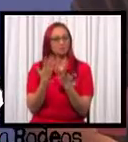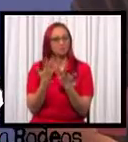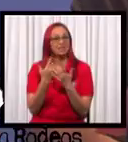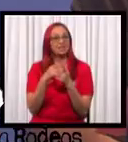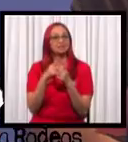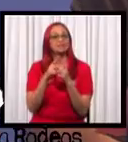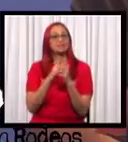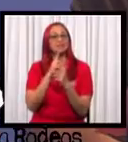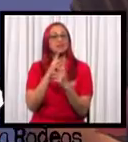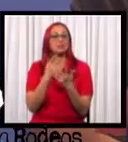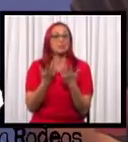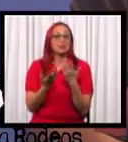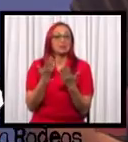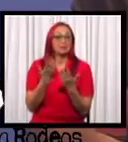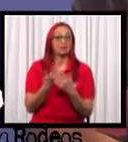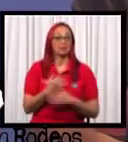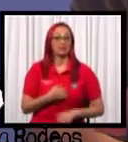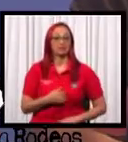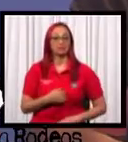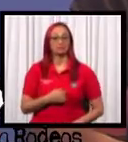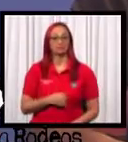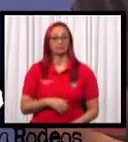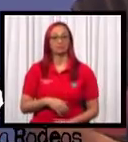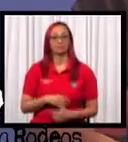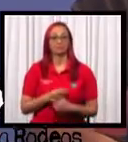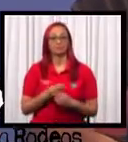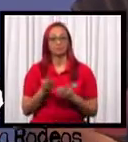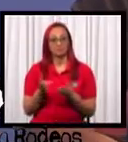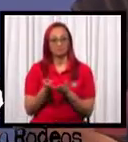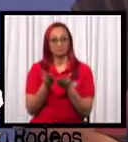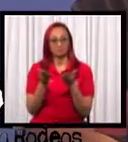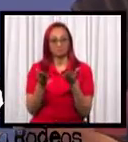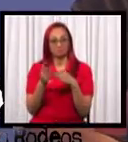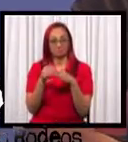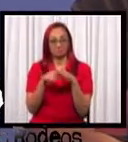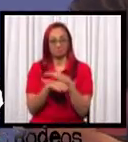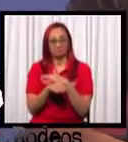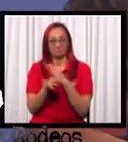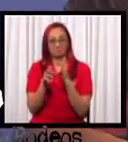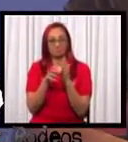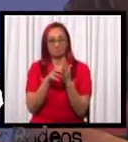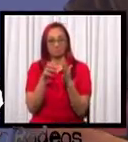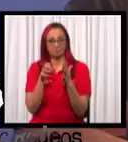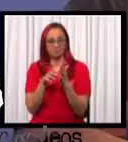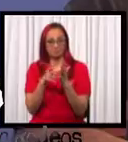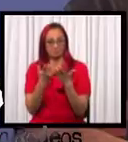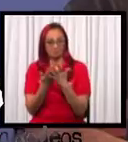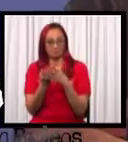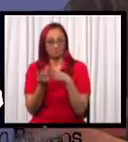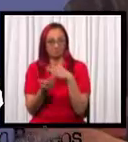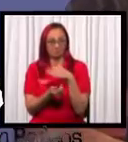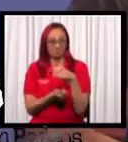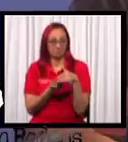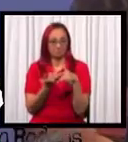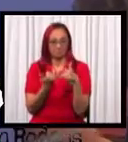prácticamente se propició el ingreso de arroces procesados ya